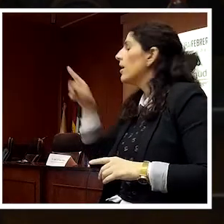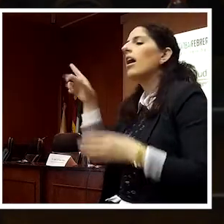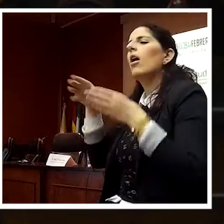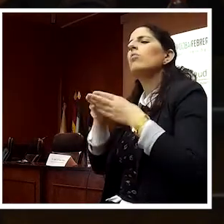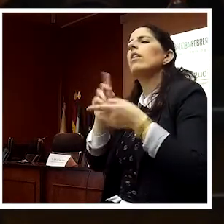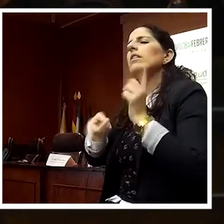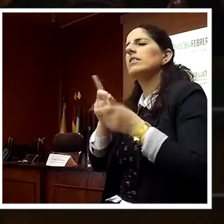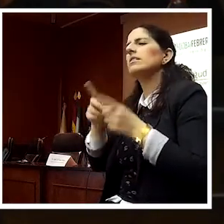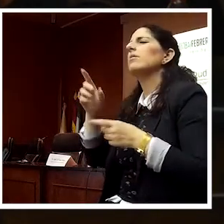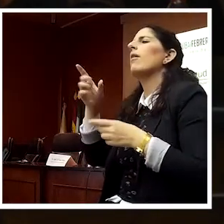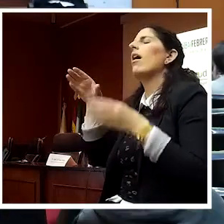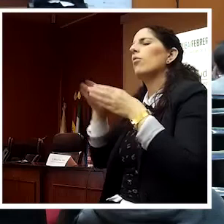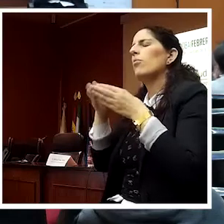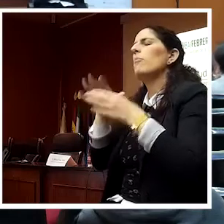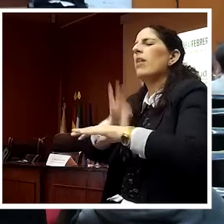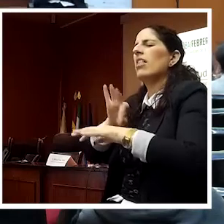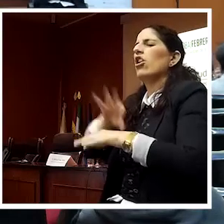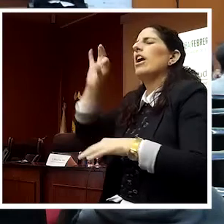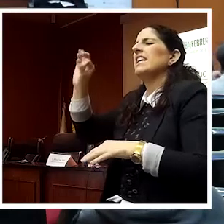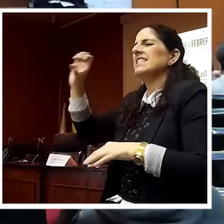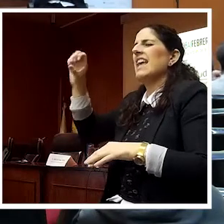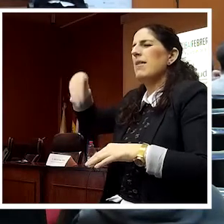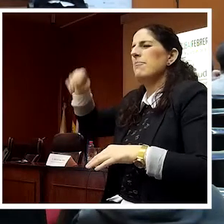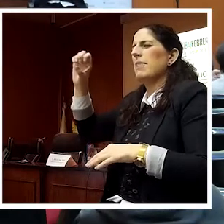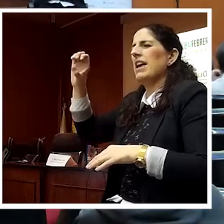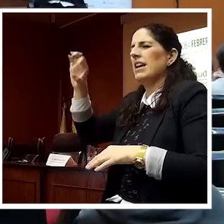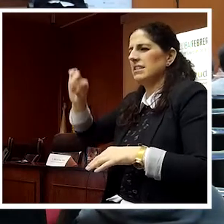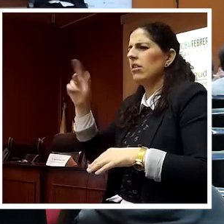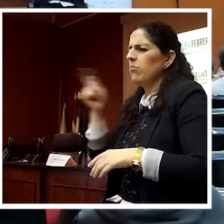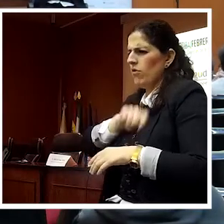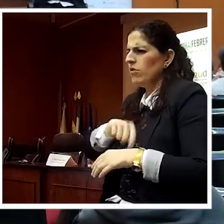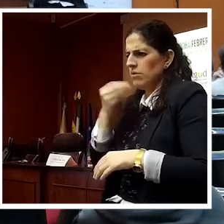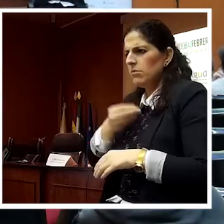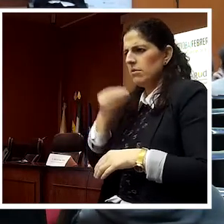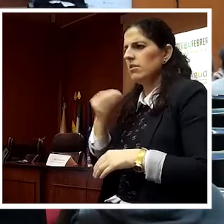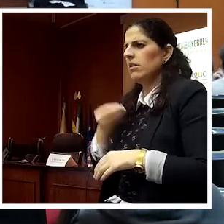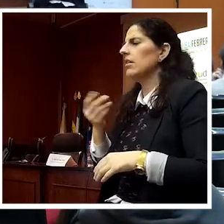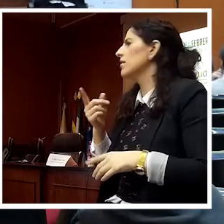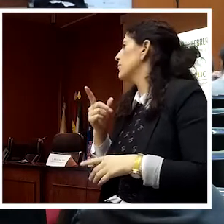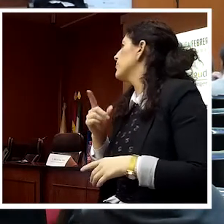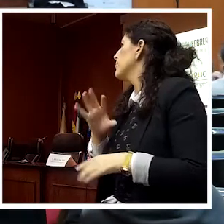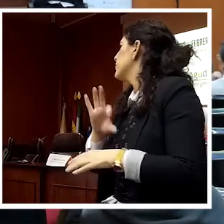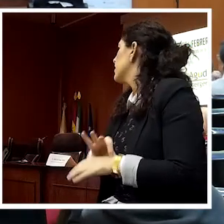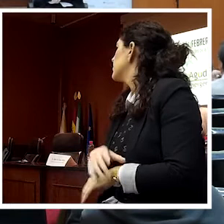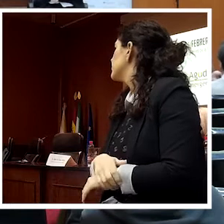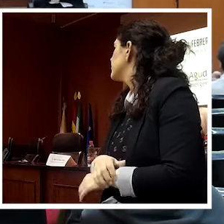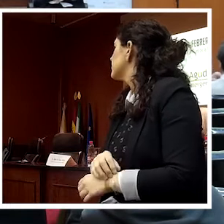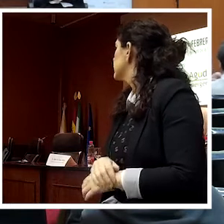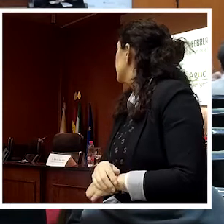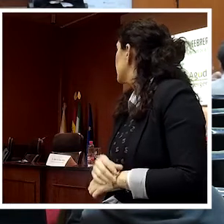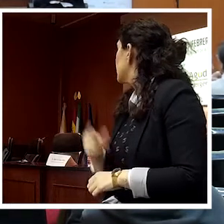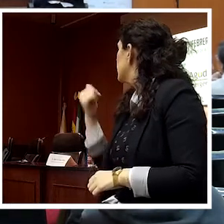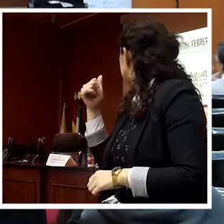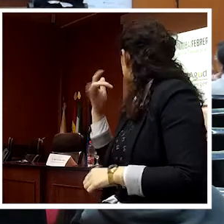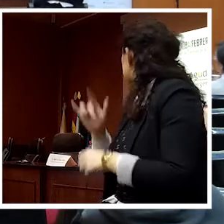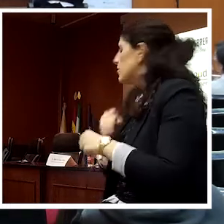Andalucía. Entonces, bueno, pues yo les puedo garantizar que es un magnífico profesional en todas las facetas que toca